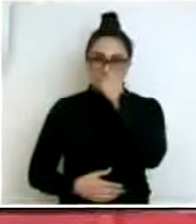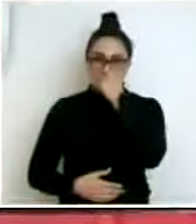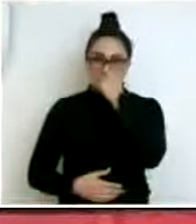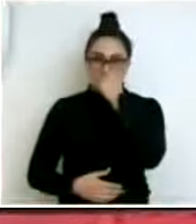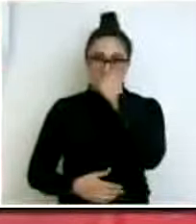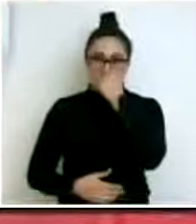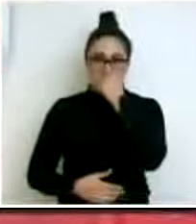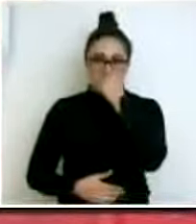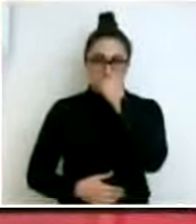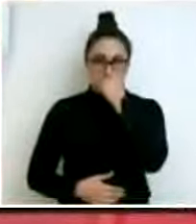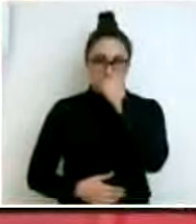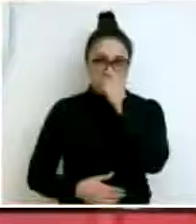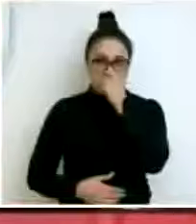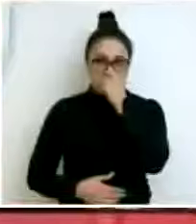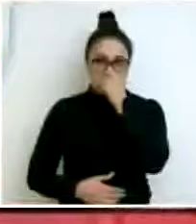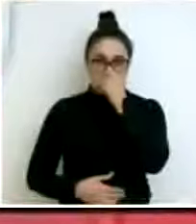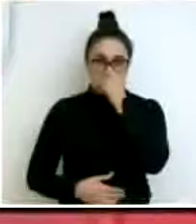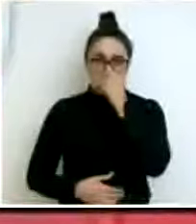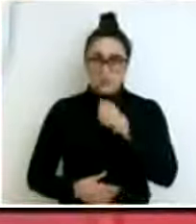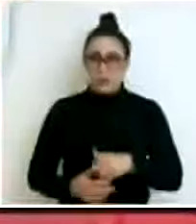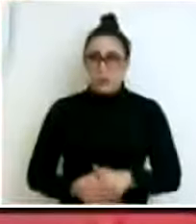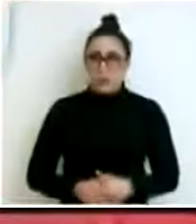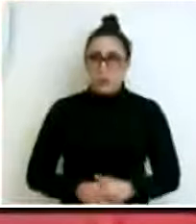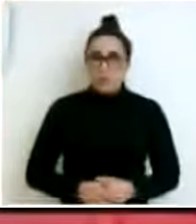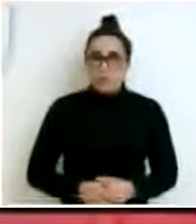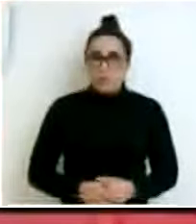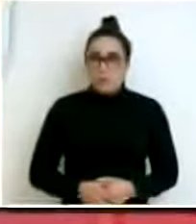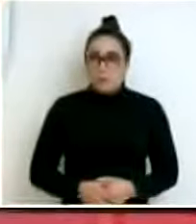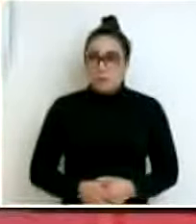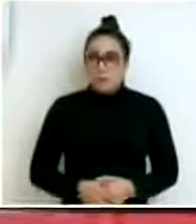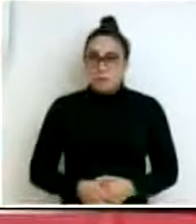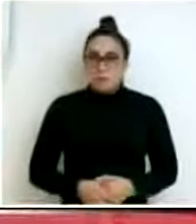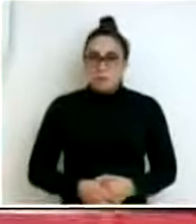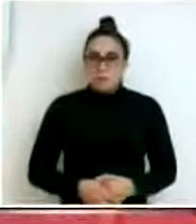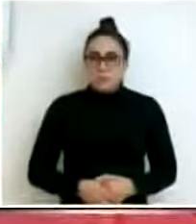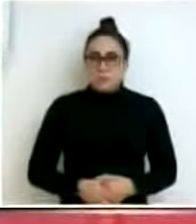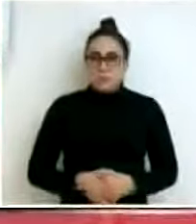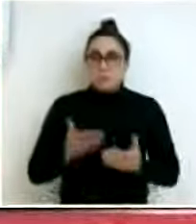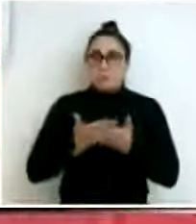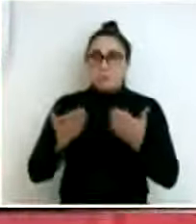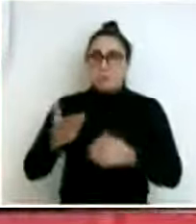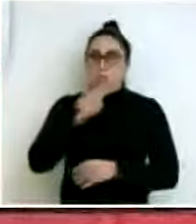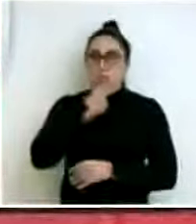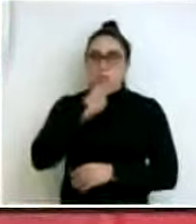Cierra esta ronda el senador